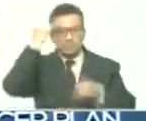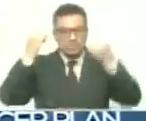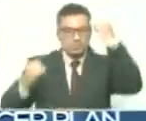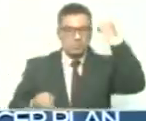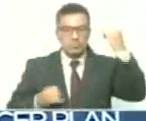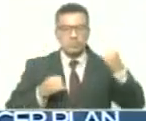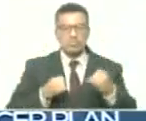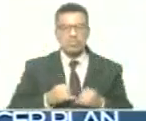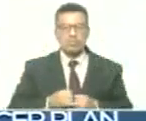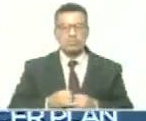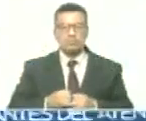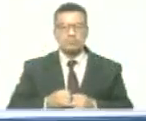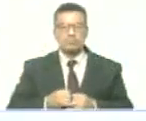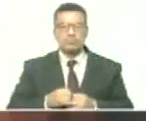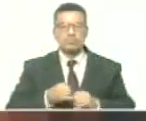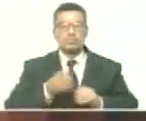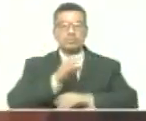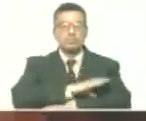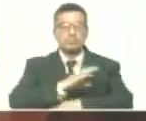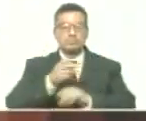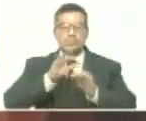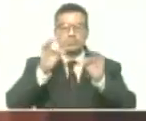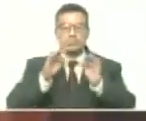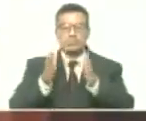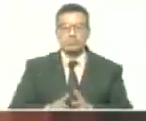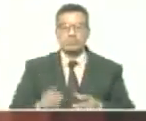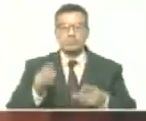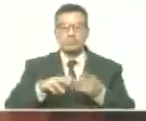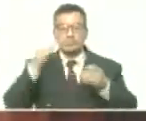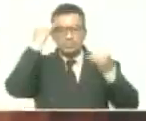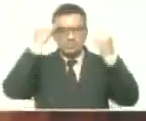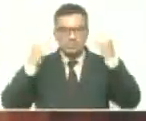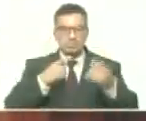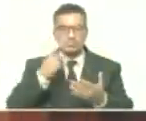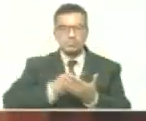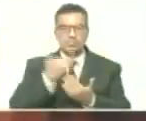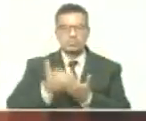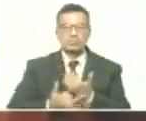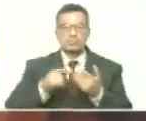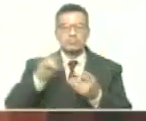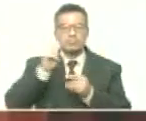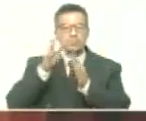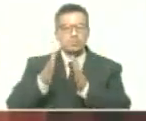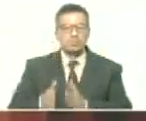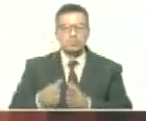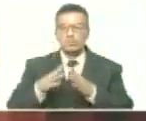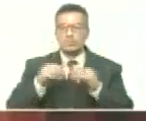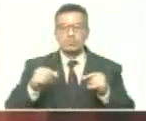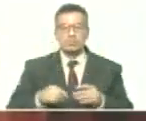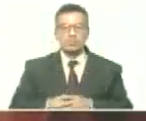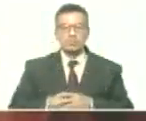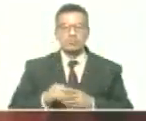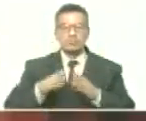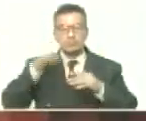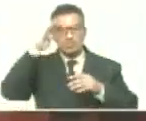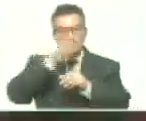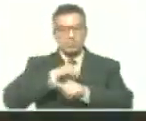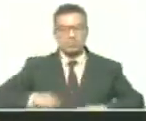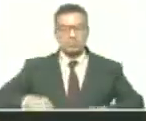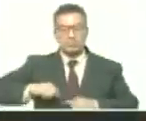o de artistas, es una conspiración de venezolanos, todos militares y